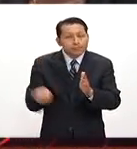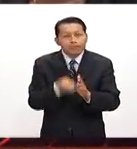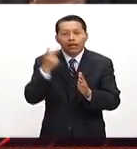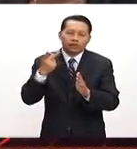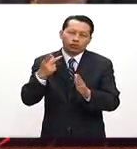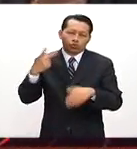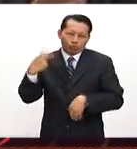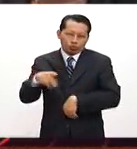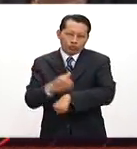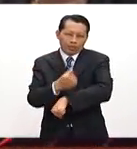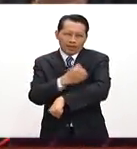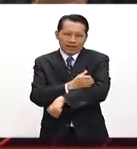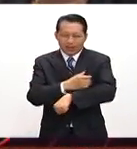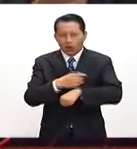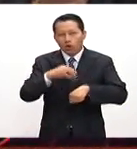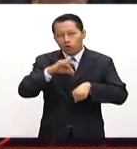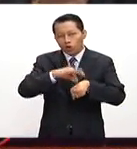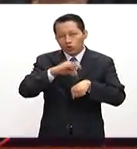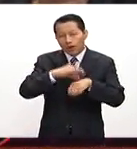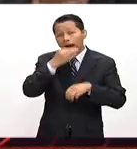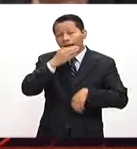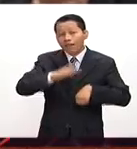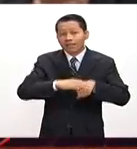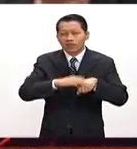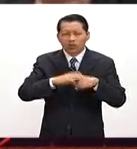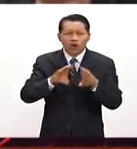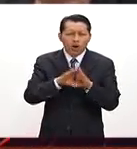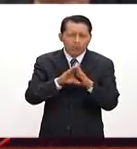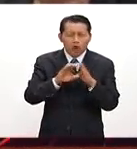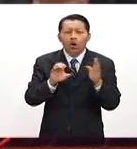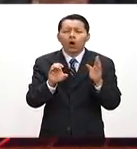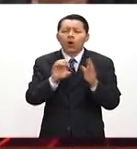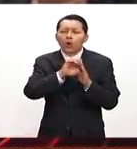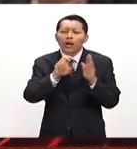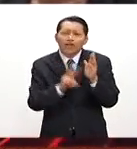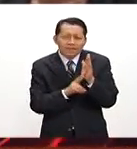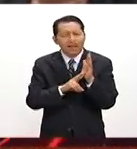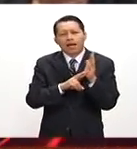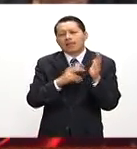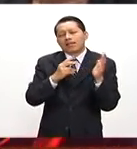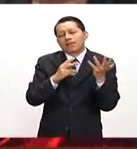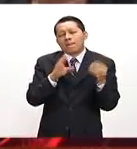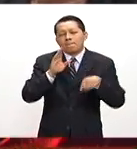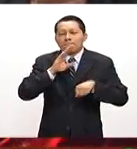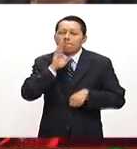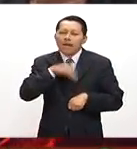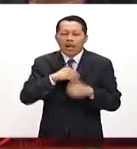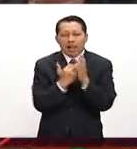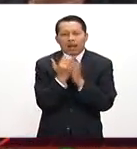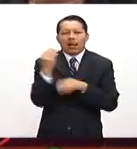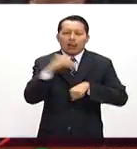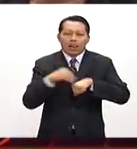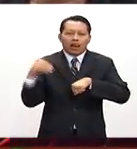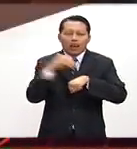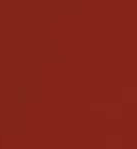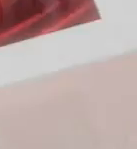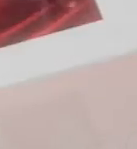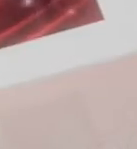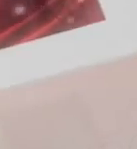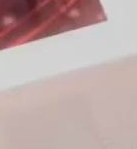colegas lo habían denunciado por falsificar su currículum y exagerar los resultados de sus trasplantes.